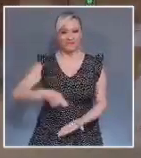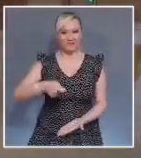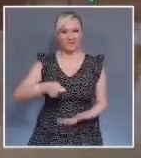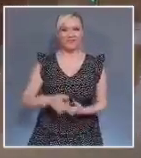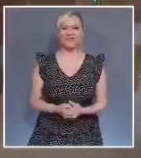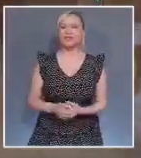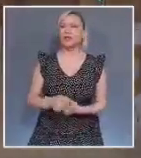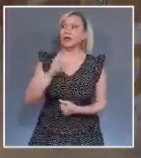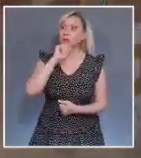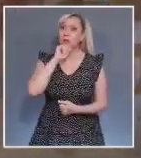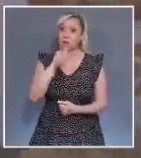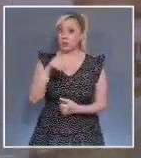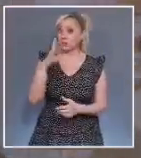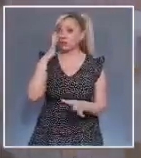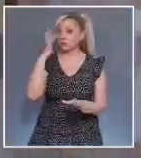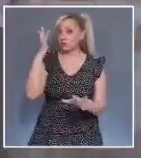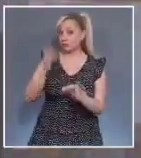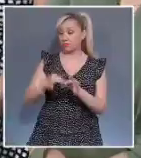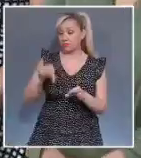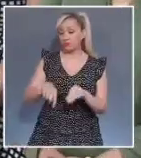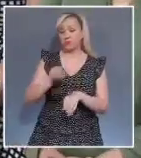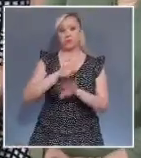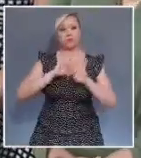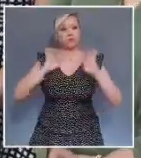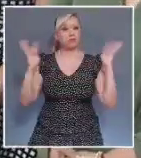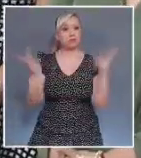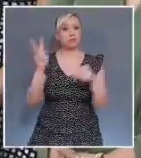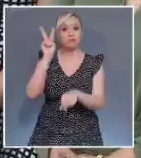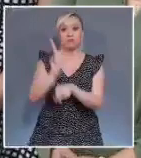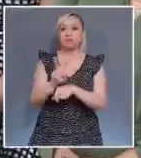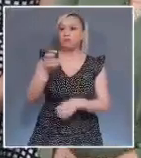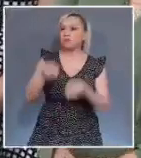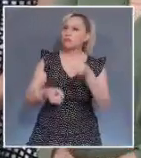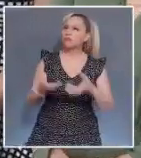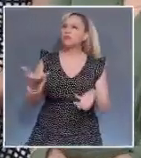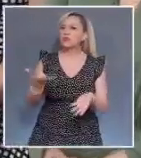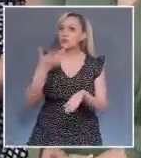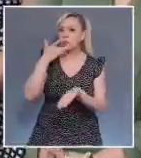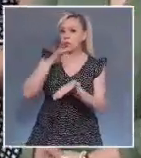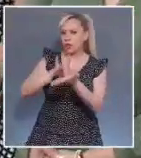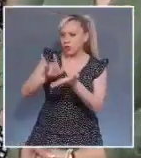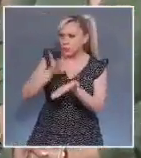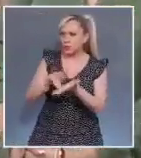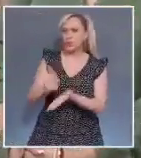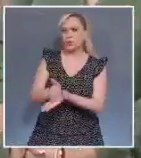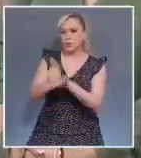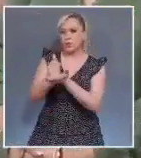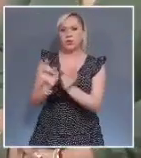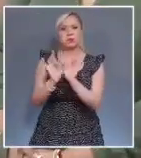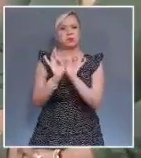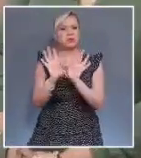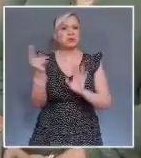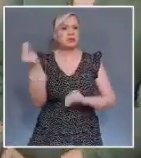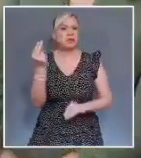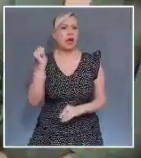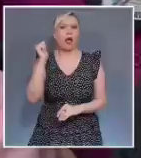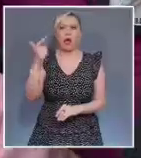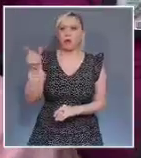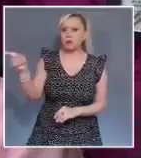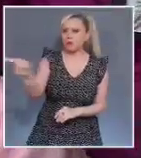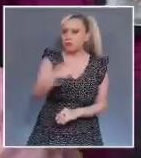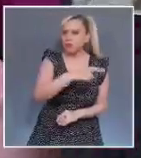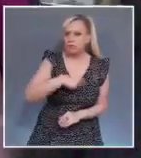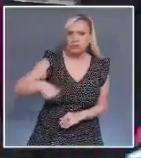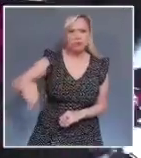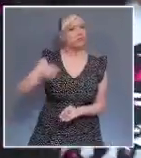compromiso del Consejo de la Judicatura Federal de auxiliarlos y apoyarlos en las necesidades que tengan. Las y los juzgadores